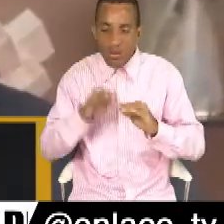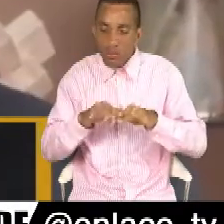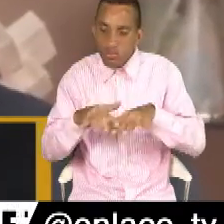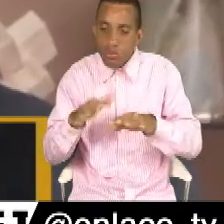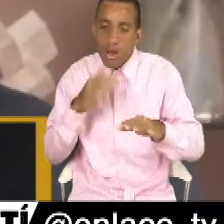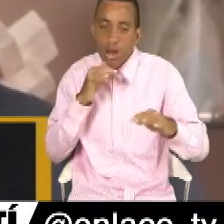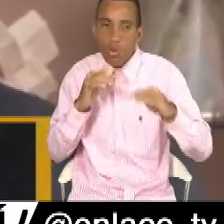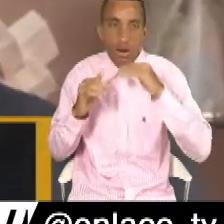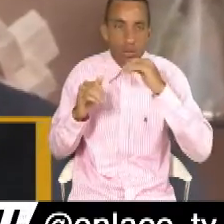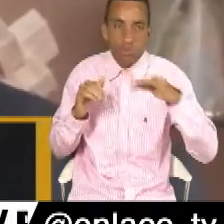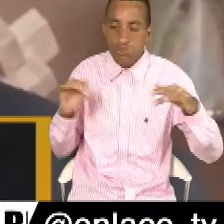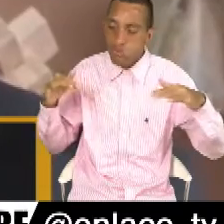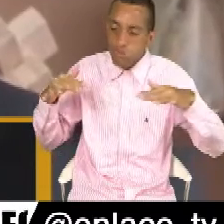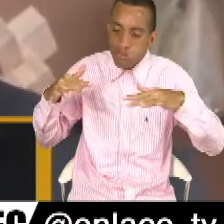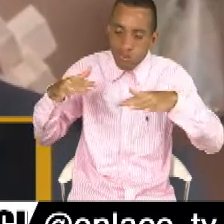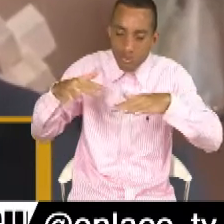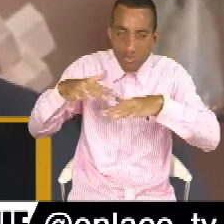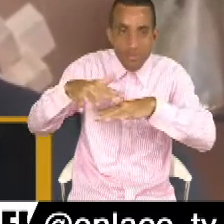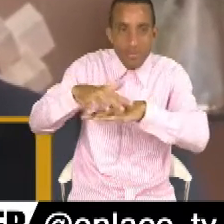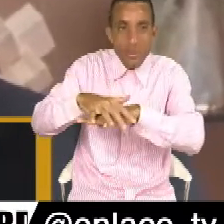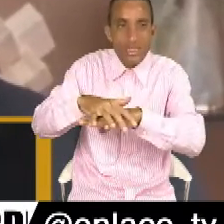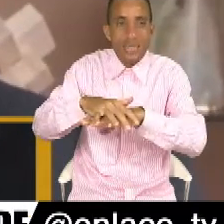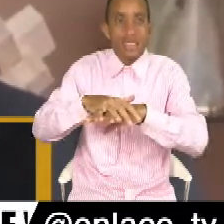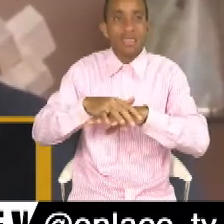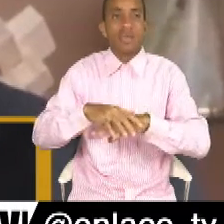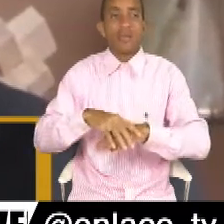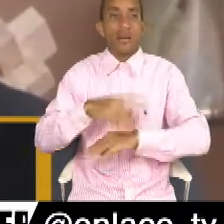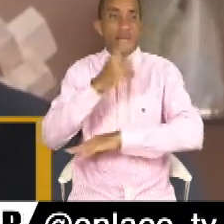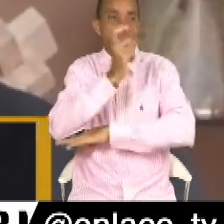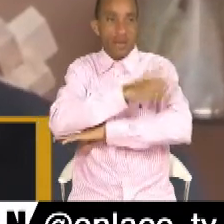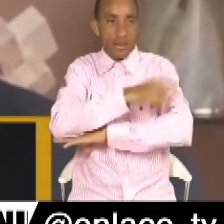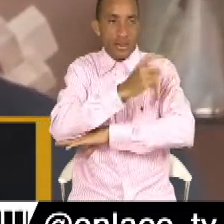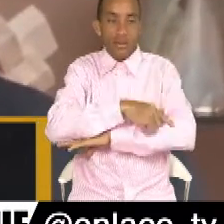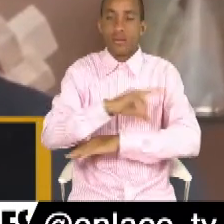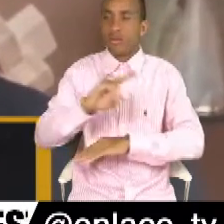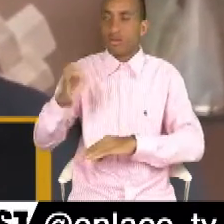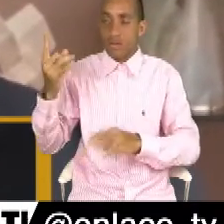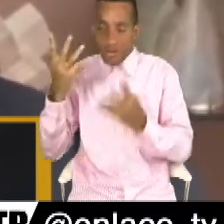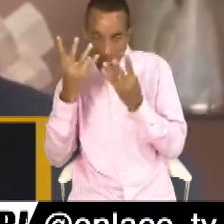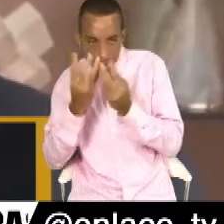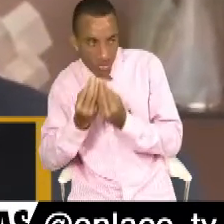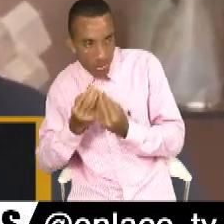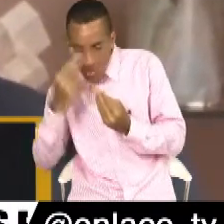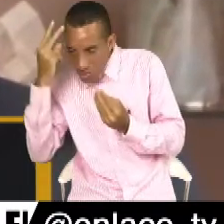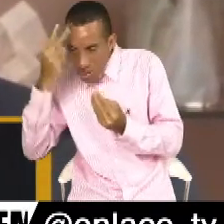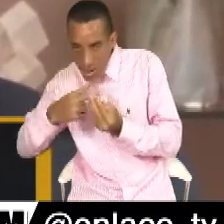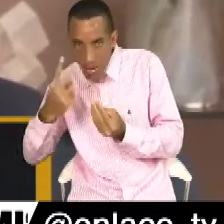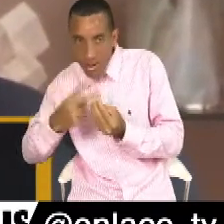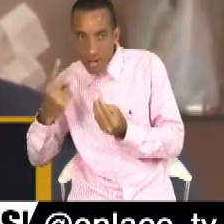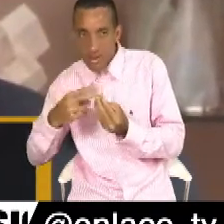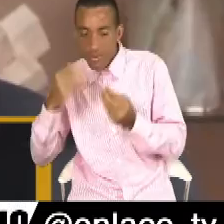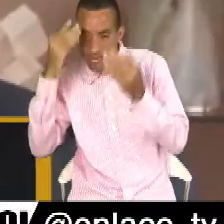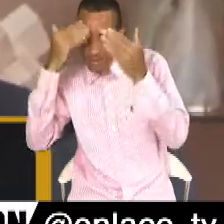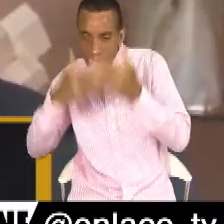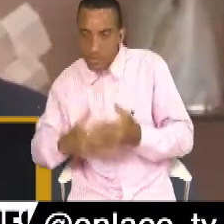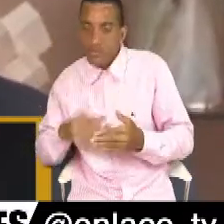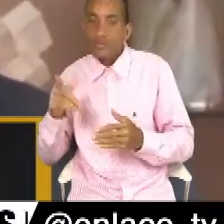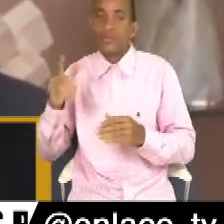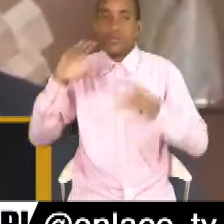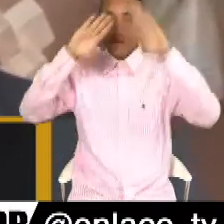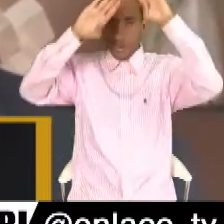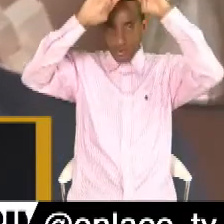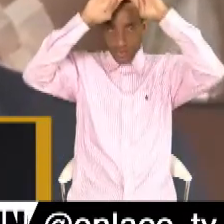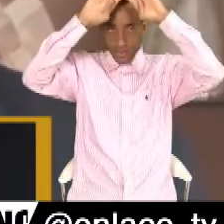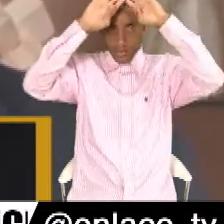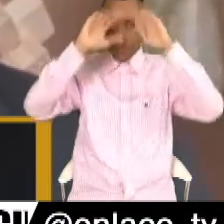Bermeja ciertamente está amenazado por un reguero de petróleo provocado por hechos vandálicos en el corregimiento del centro, y de otra parte